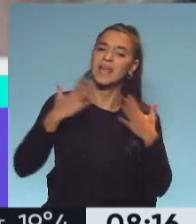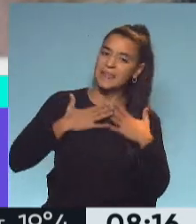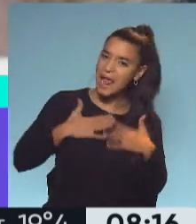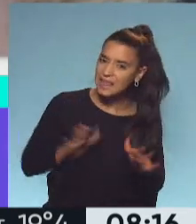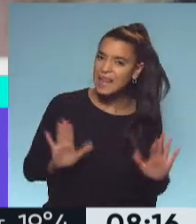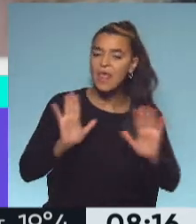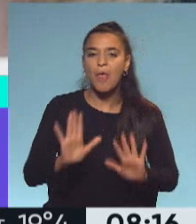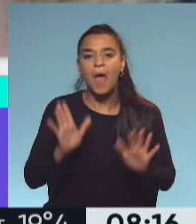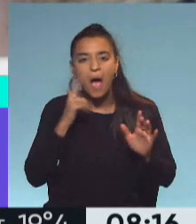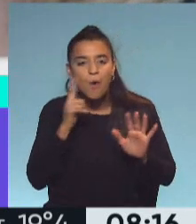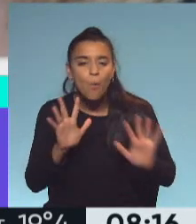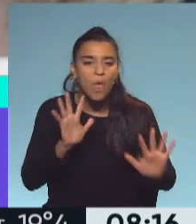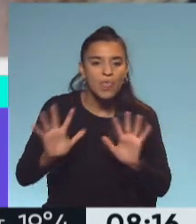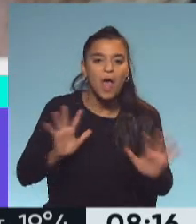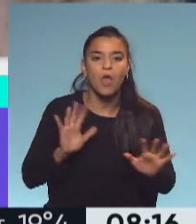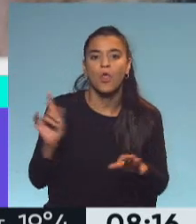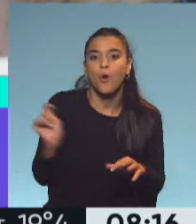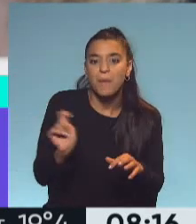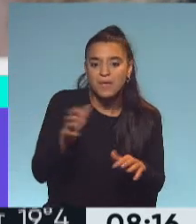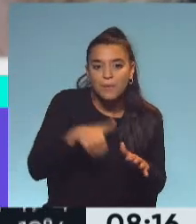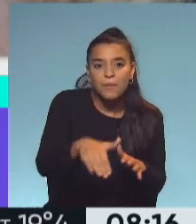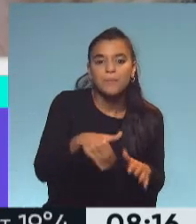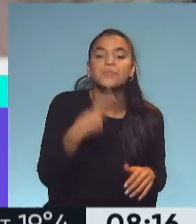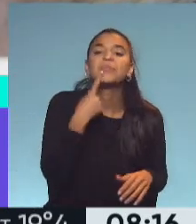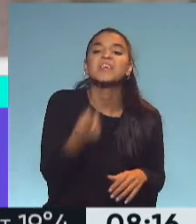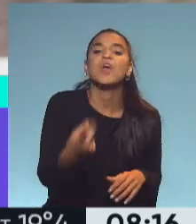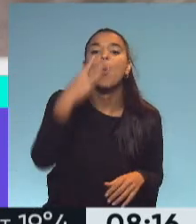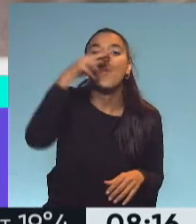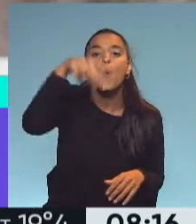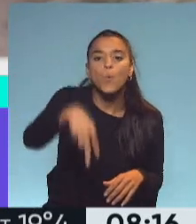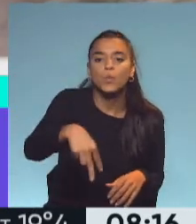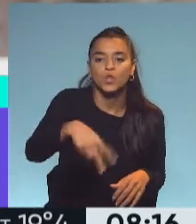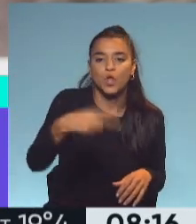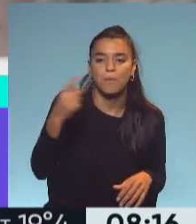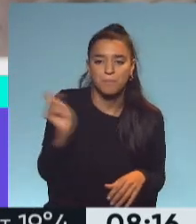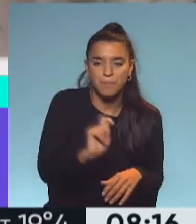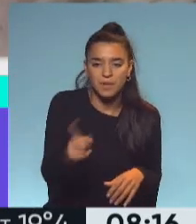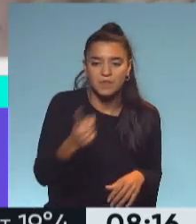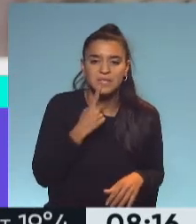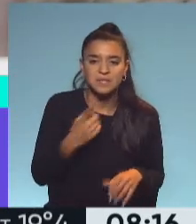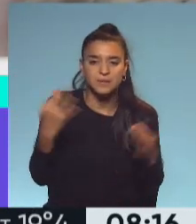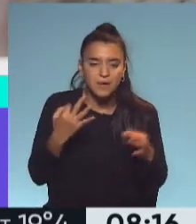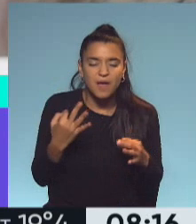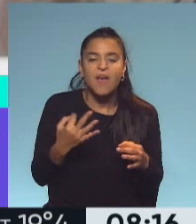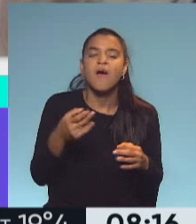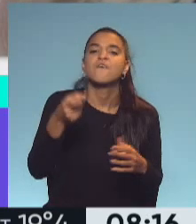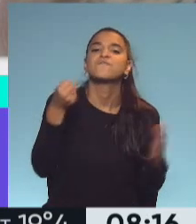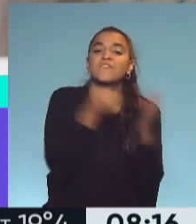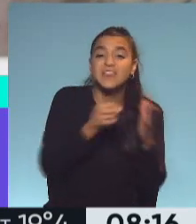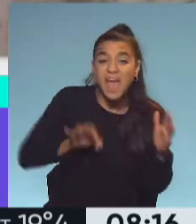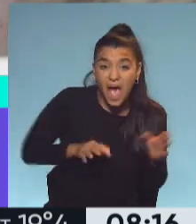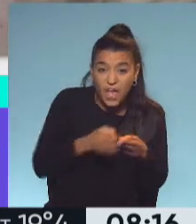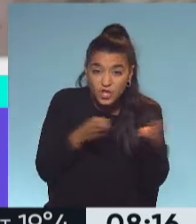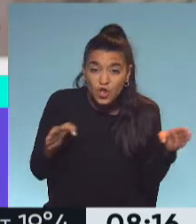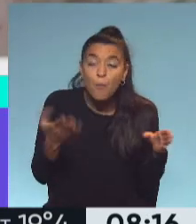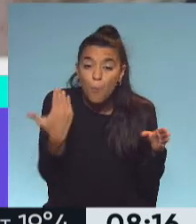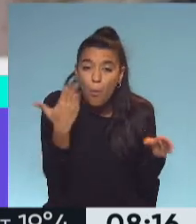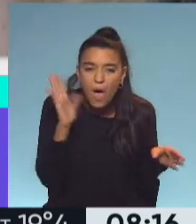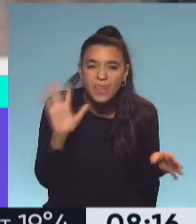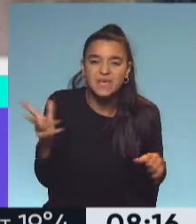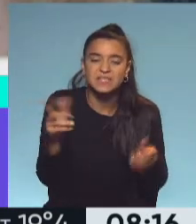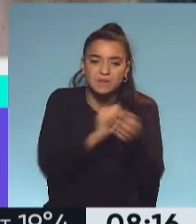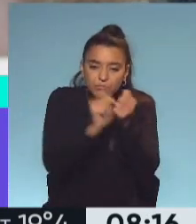los próximos meses. Se había hablado en un comienzo sobre el mes de junio. ¿Estaríamos hablando para cerca de fin de año con la posibilidad de que esas dosis sean